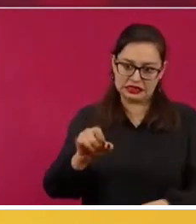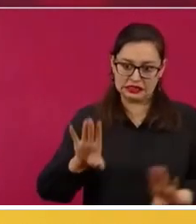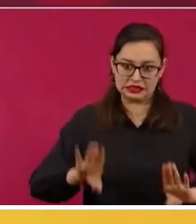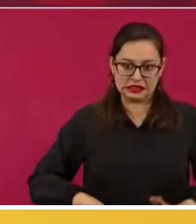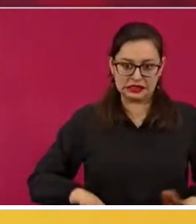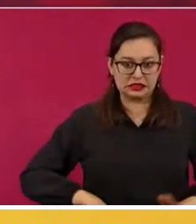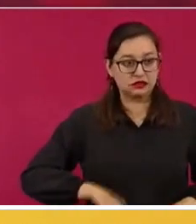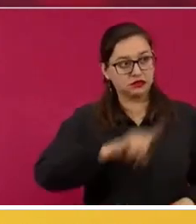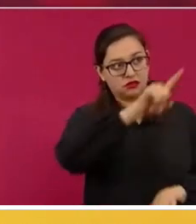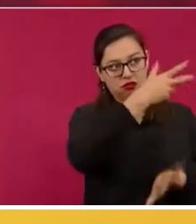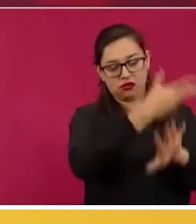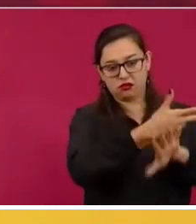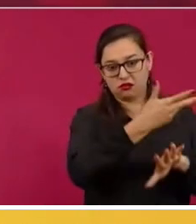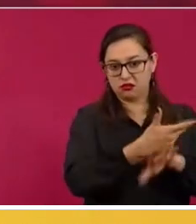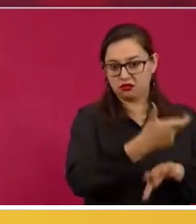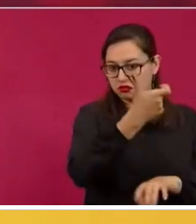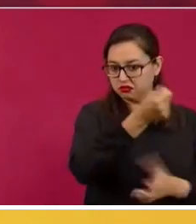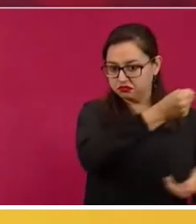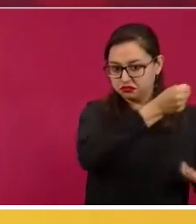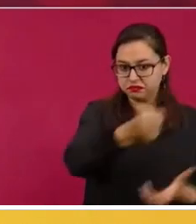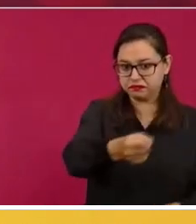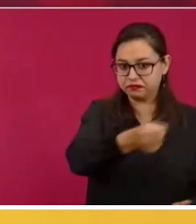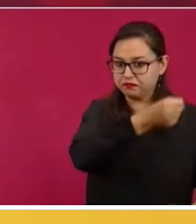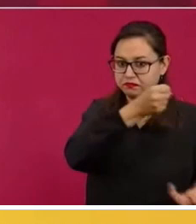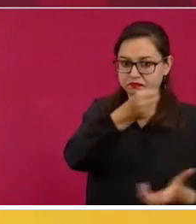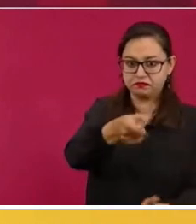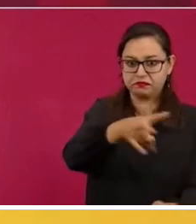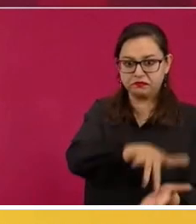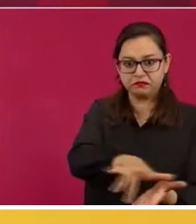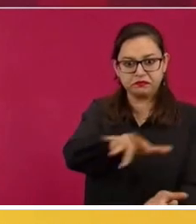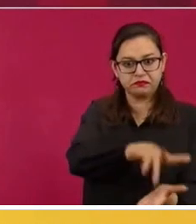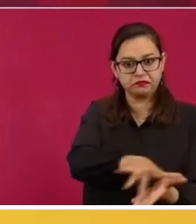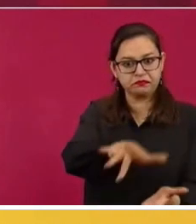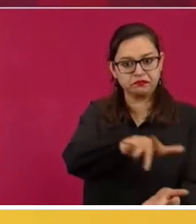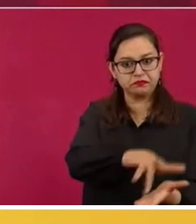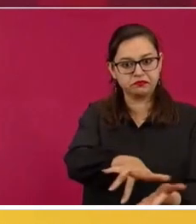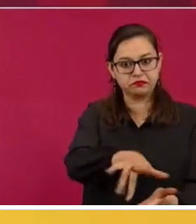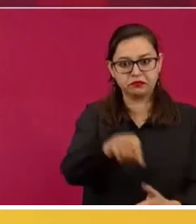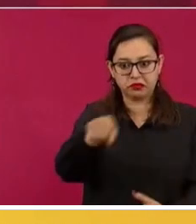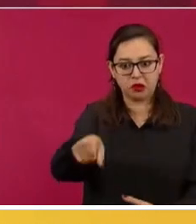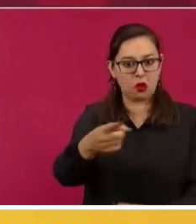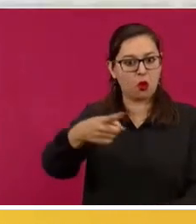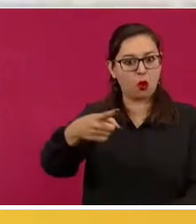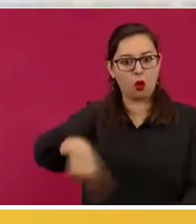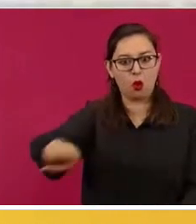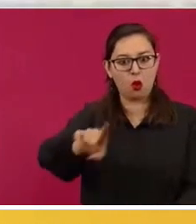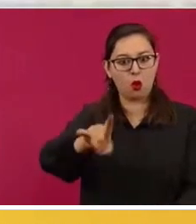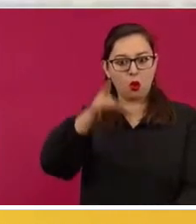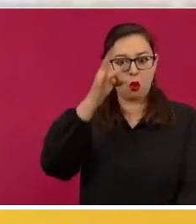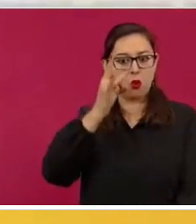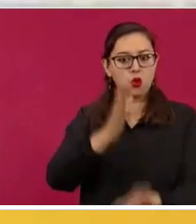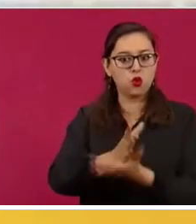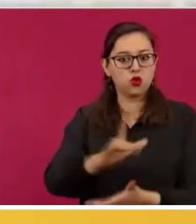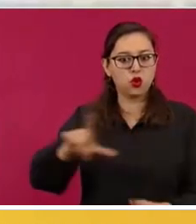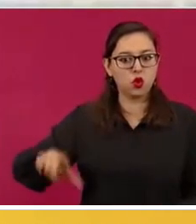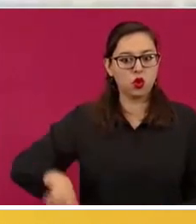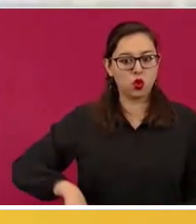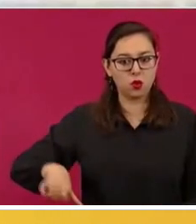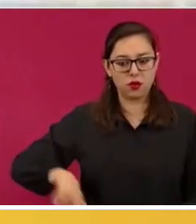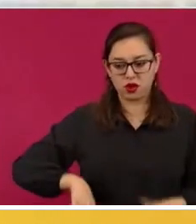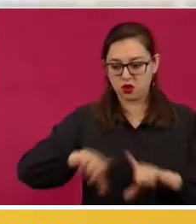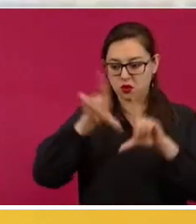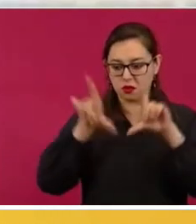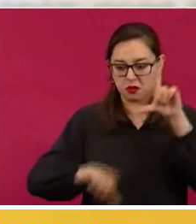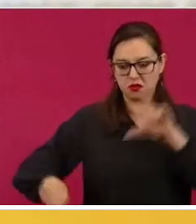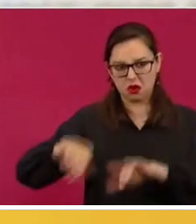que tiene como único propósito atacarnos combatir a un gobierno